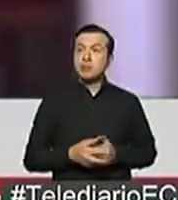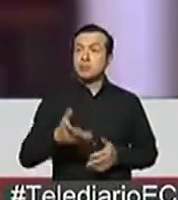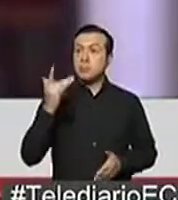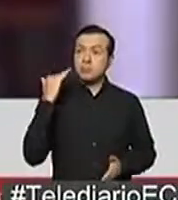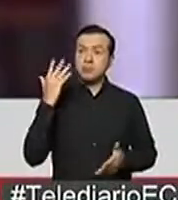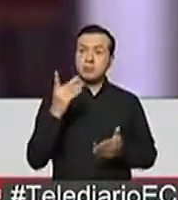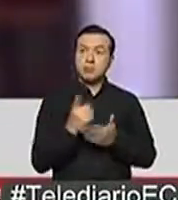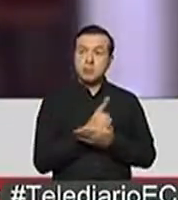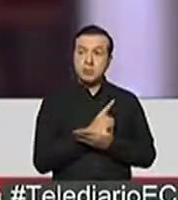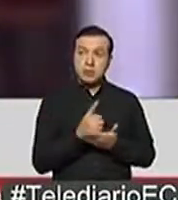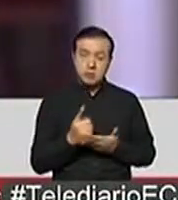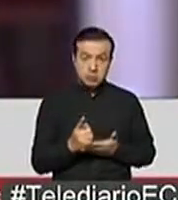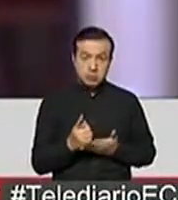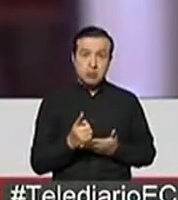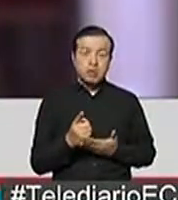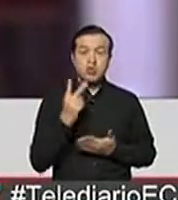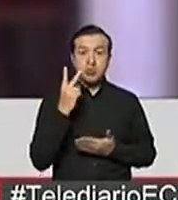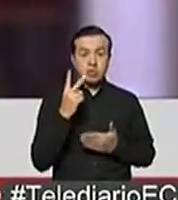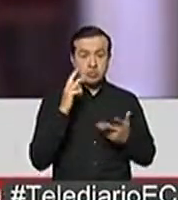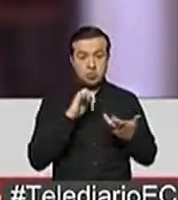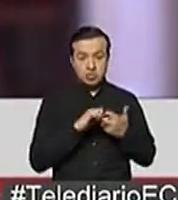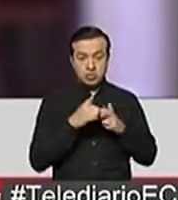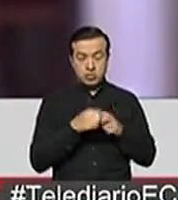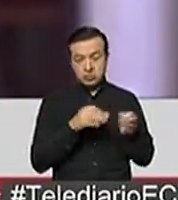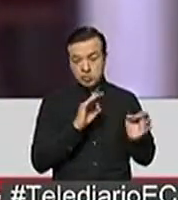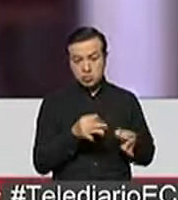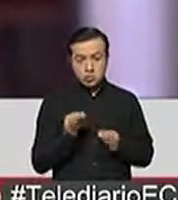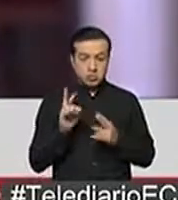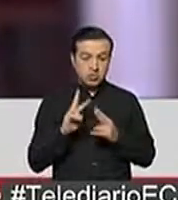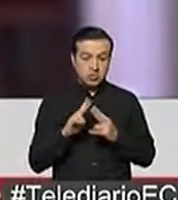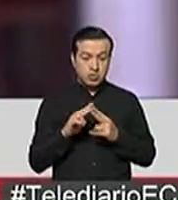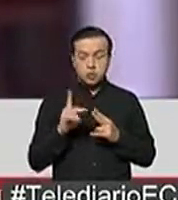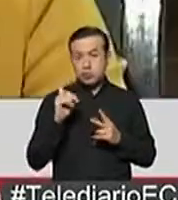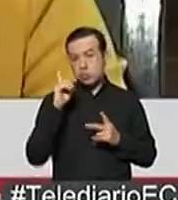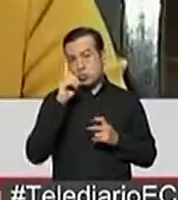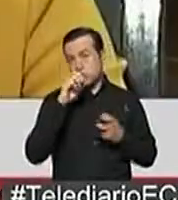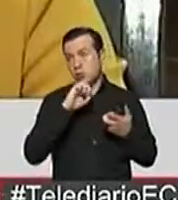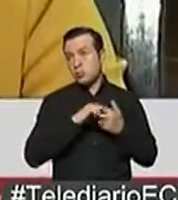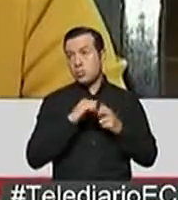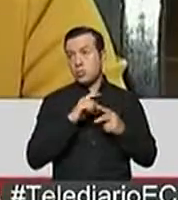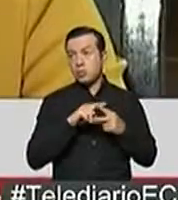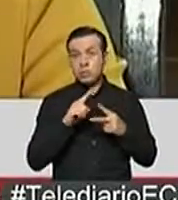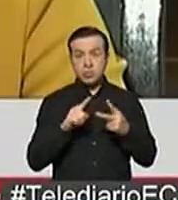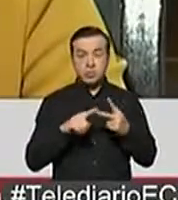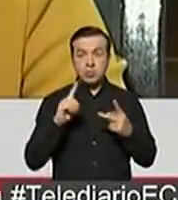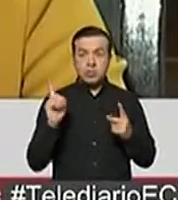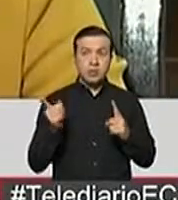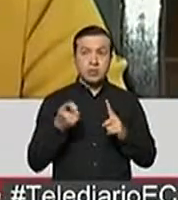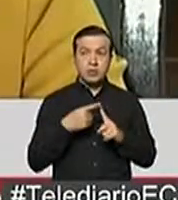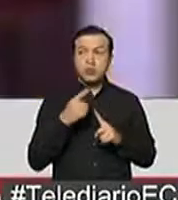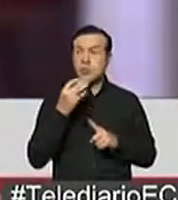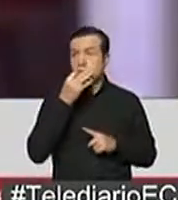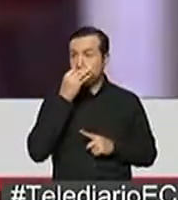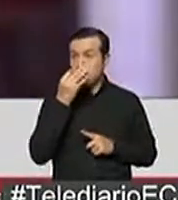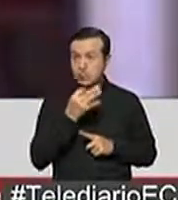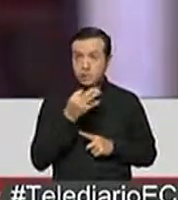dos semanas hemos experimentado dos fenómenos diferentes de naturaleza muy diferente. Primero, y esto fue absolutamente inesperado,